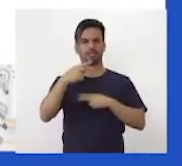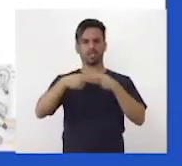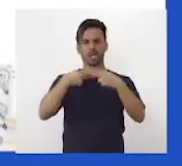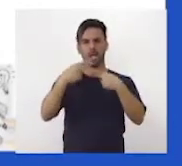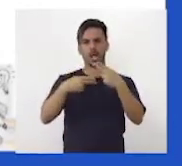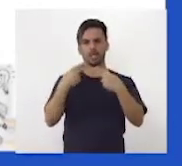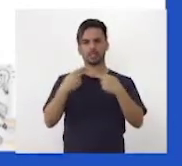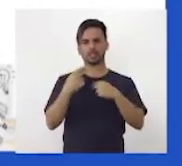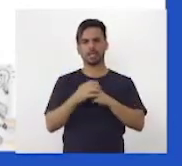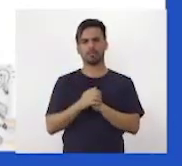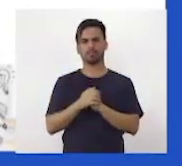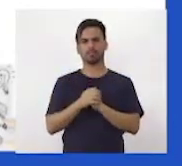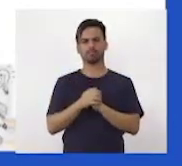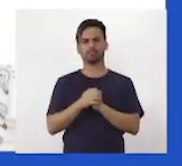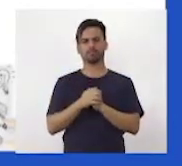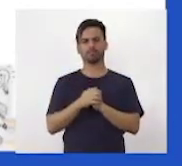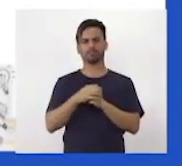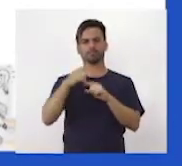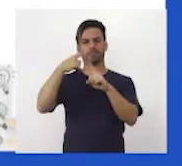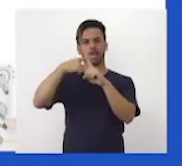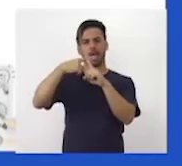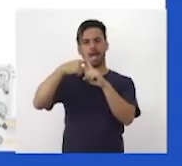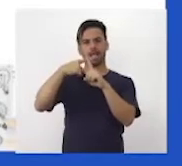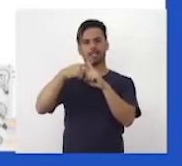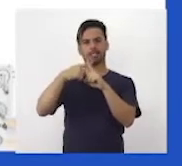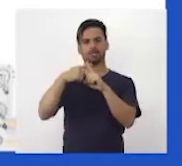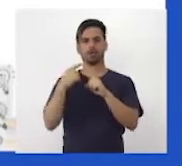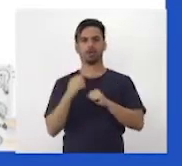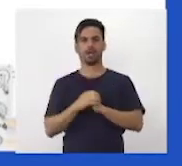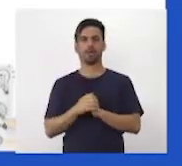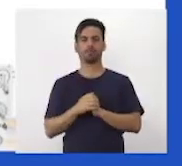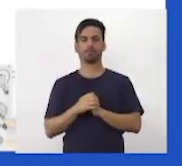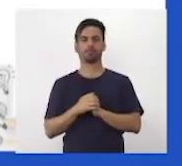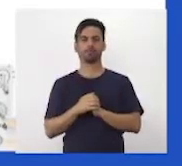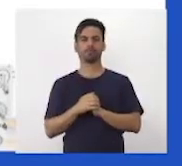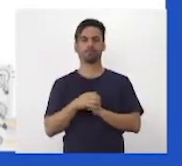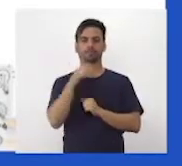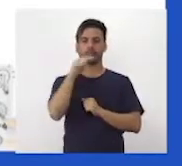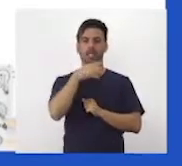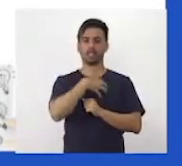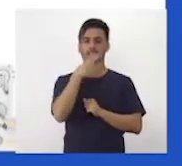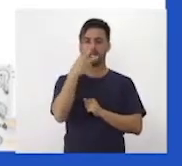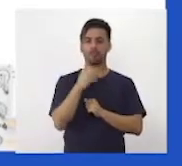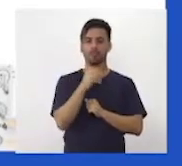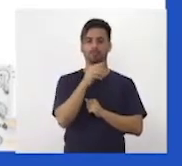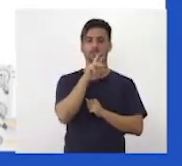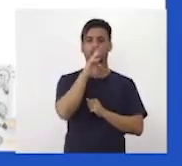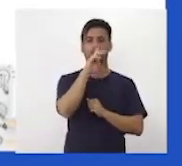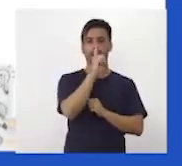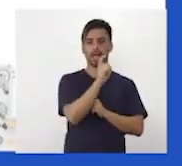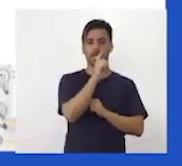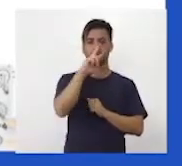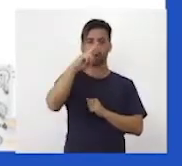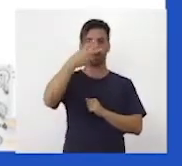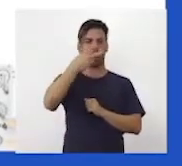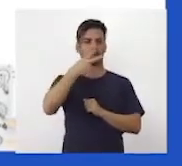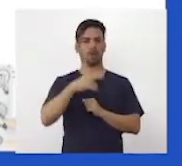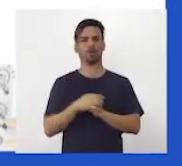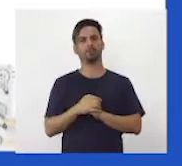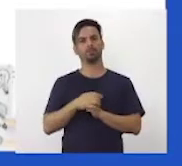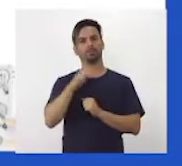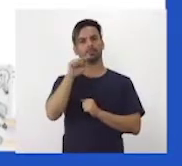potencias? Sí, son iguales. ¿Qué hacemos entonces con los exponentes? Los adicionamos y por eso es que